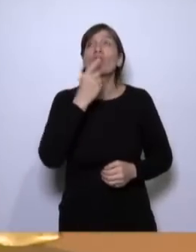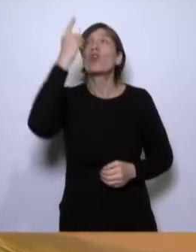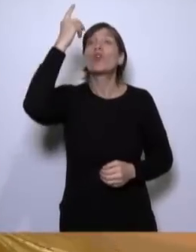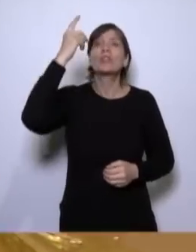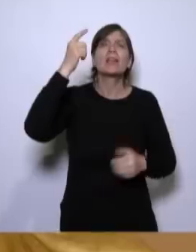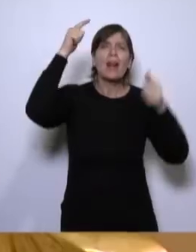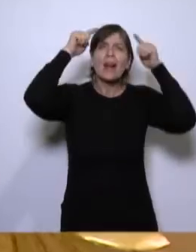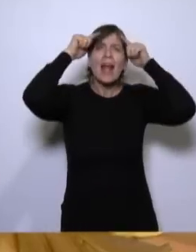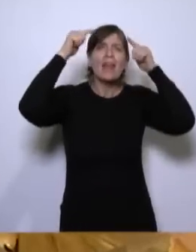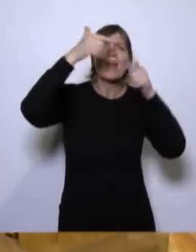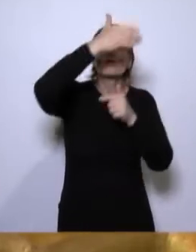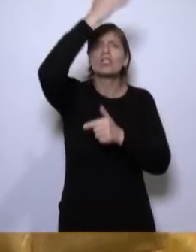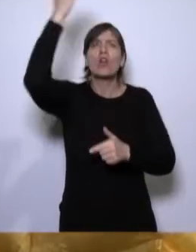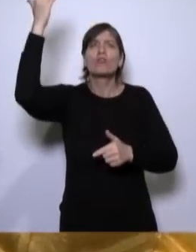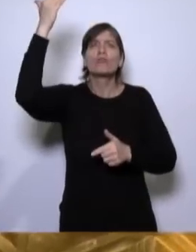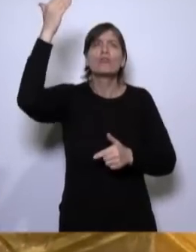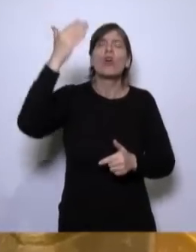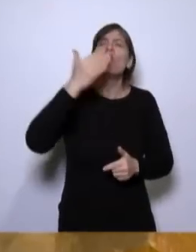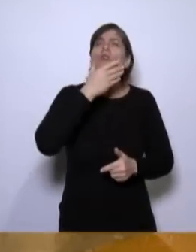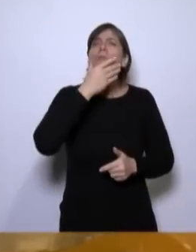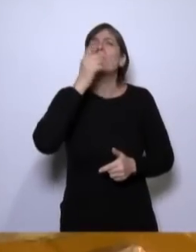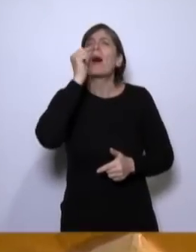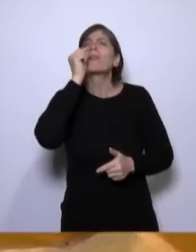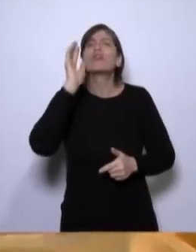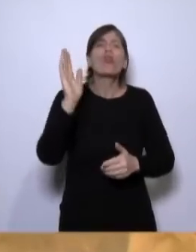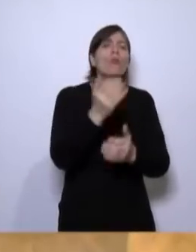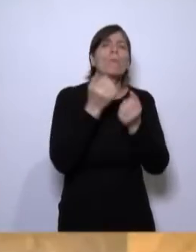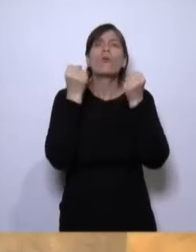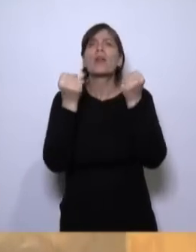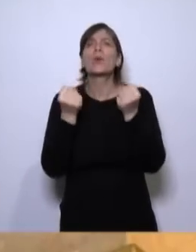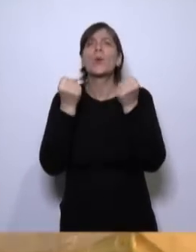Señor Dios, Rey de los cielos, Padre